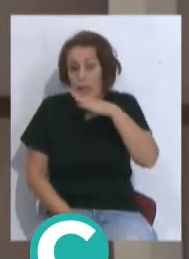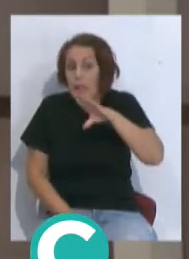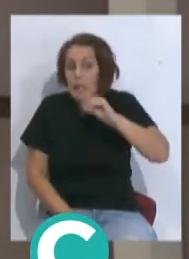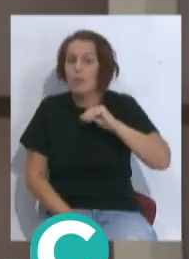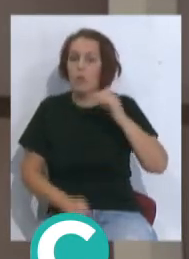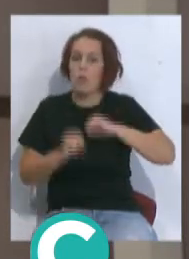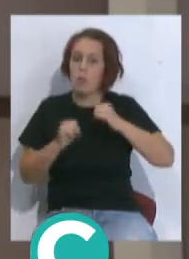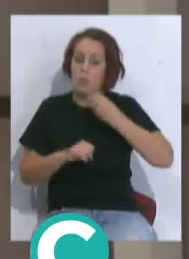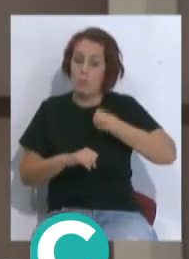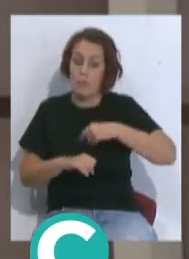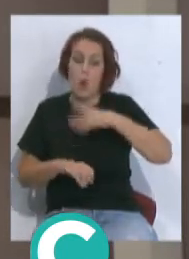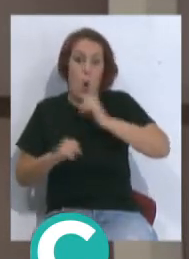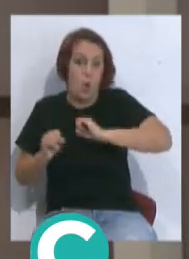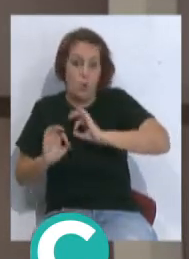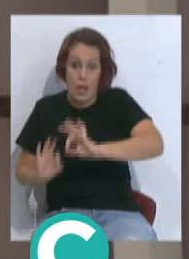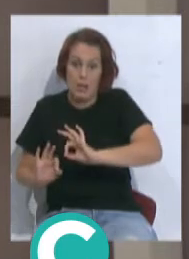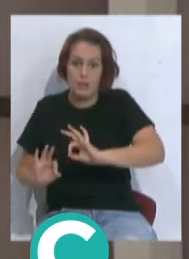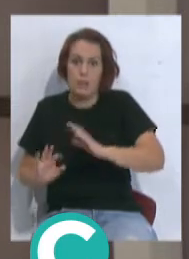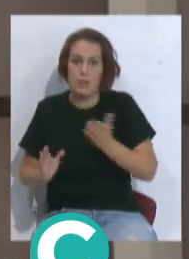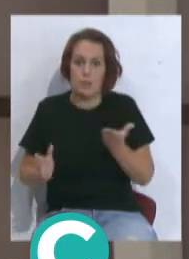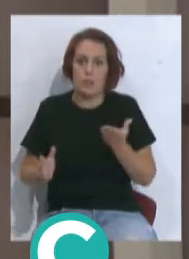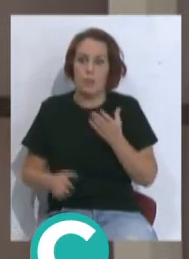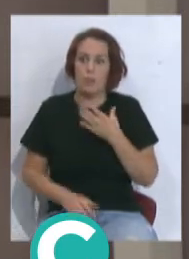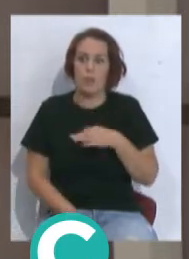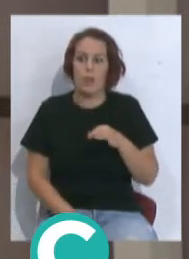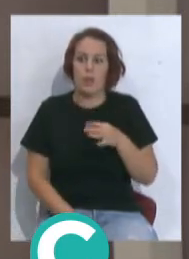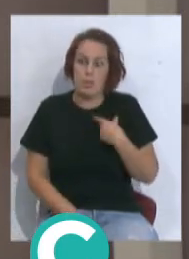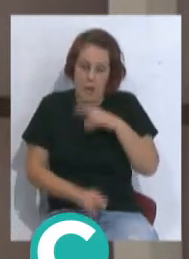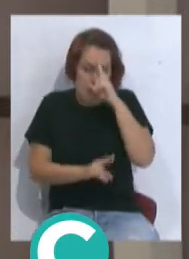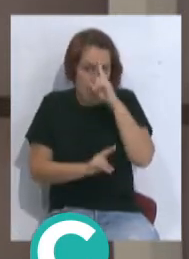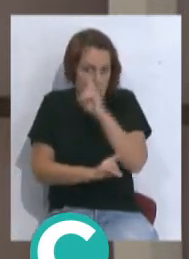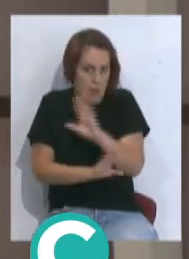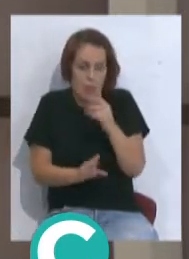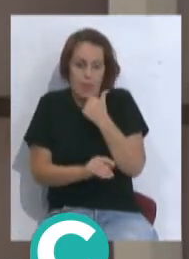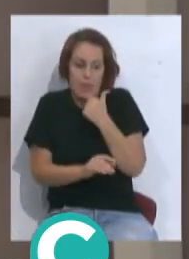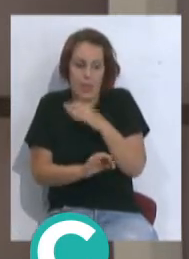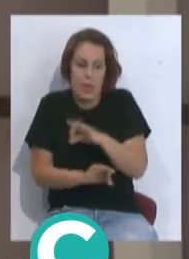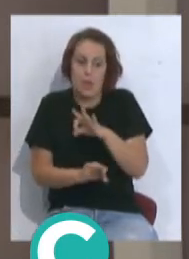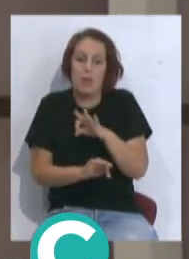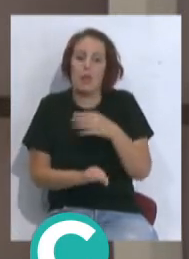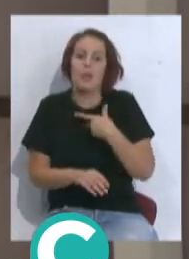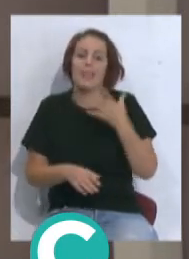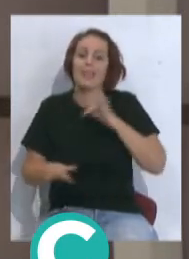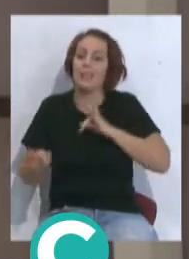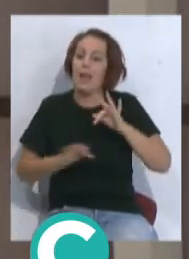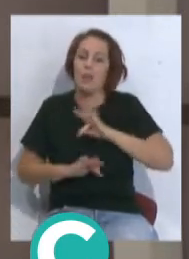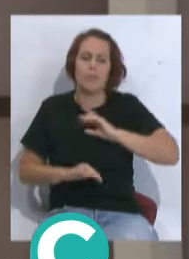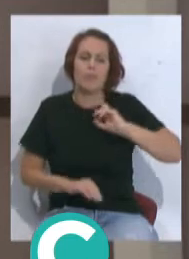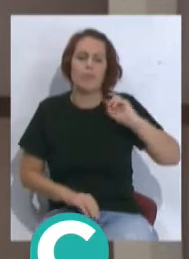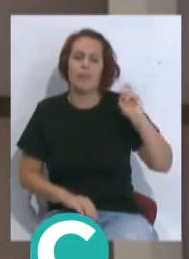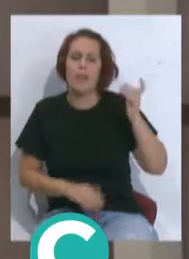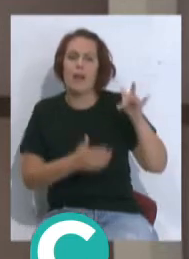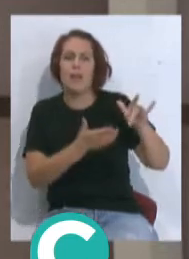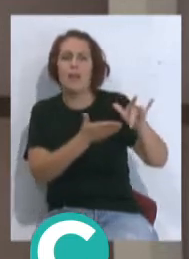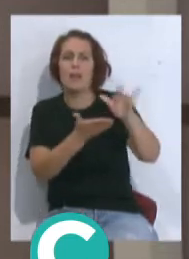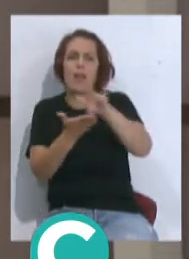carnaval de Cádiz es lo que entendemos por el concurso. Se puede llevar, con todo mi respeto, no voy a decir nadie, pero cualquiera, haciendo una obra de teatro, gira